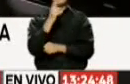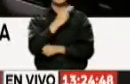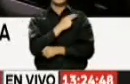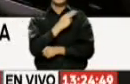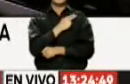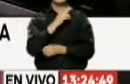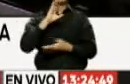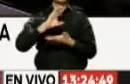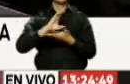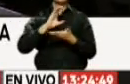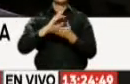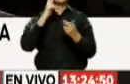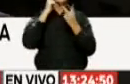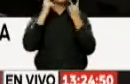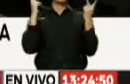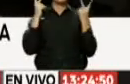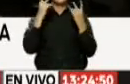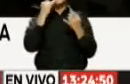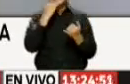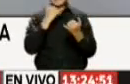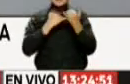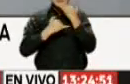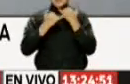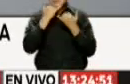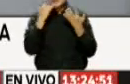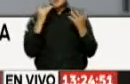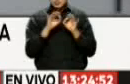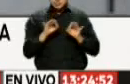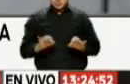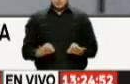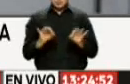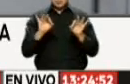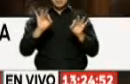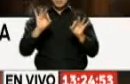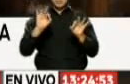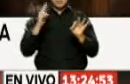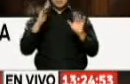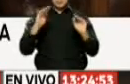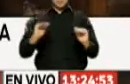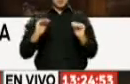Central conoció el caso de las irregularidades en la entrega de los títulos de tercer nivel.